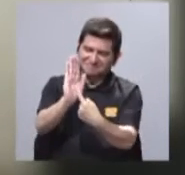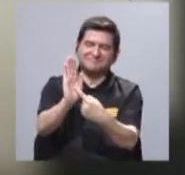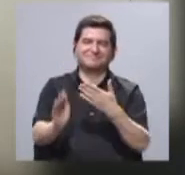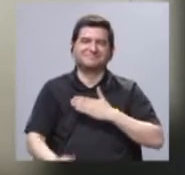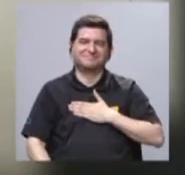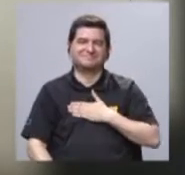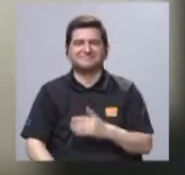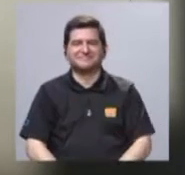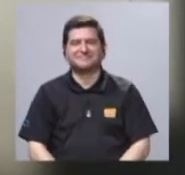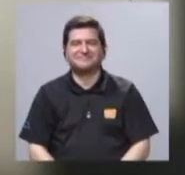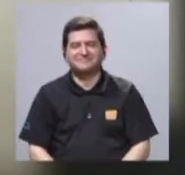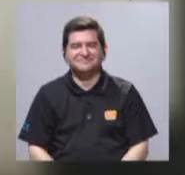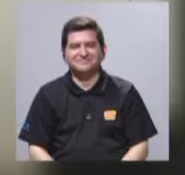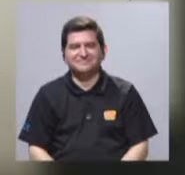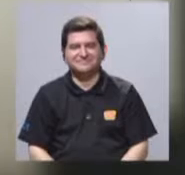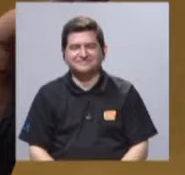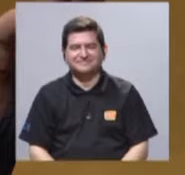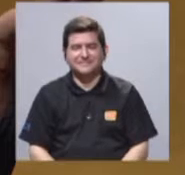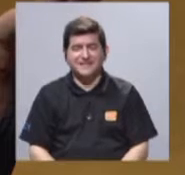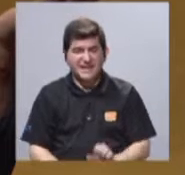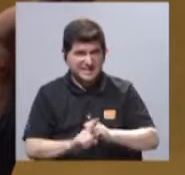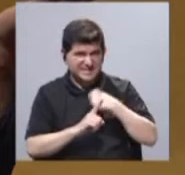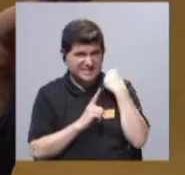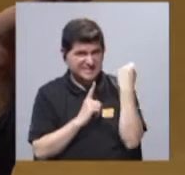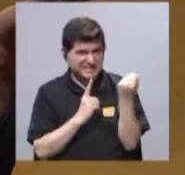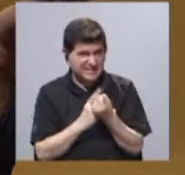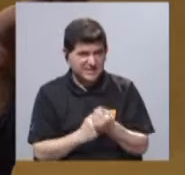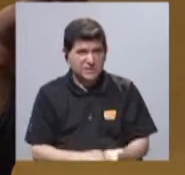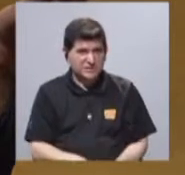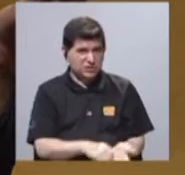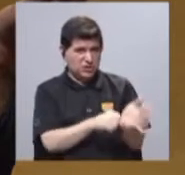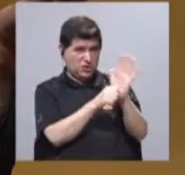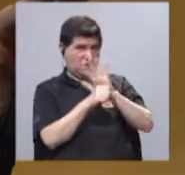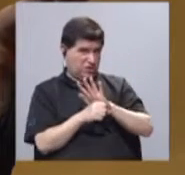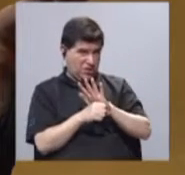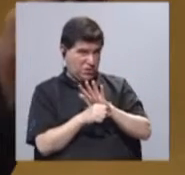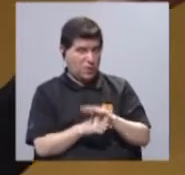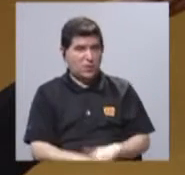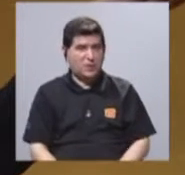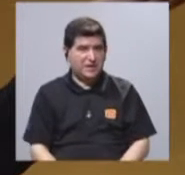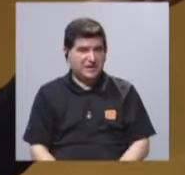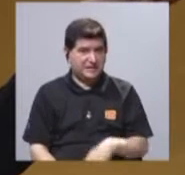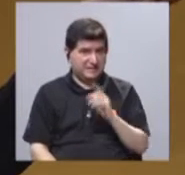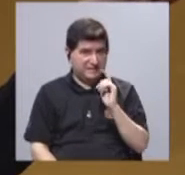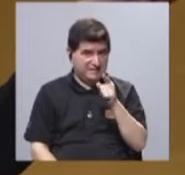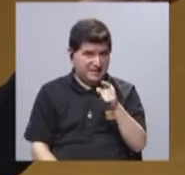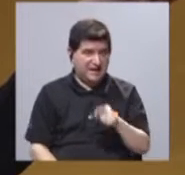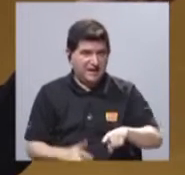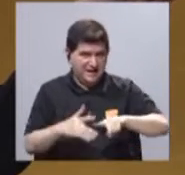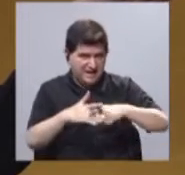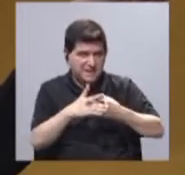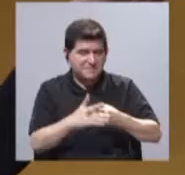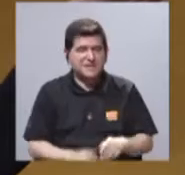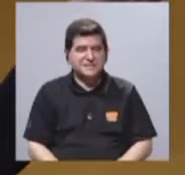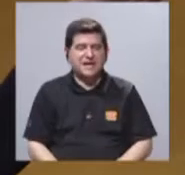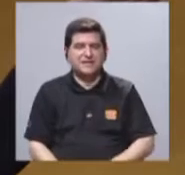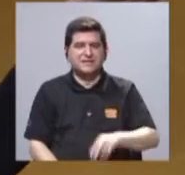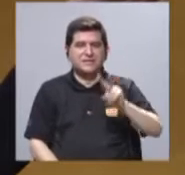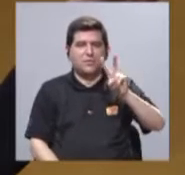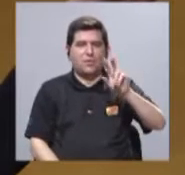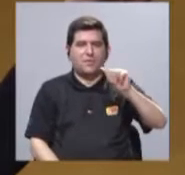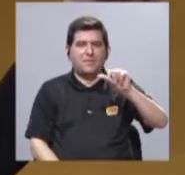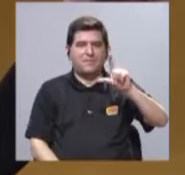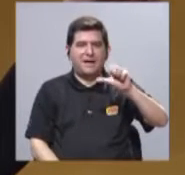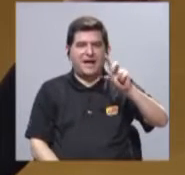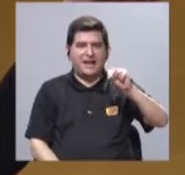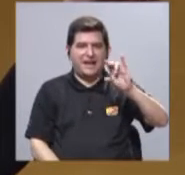y cómo marcha la situación de kobe empezando por valencia pasando